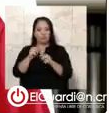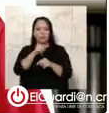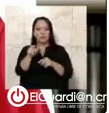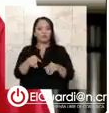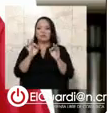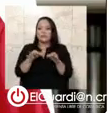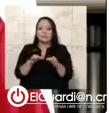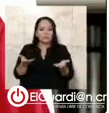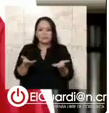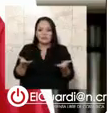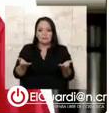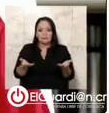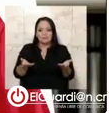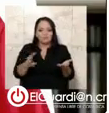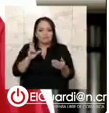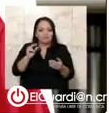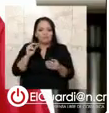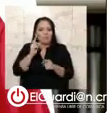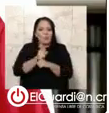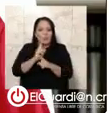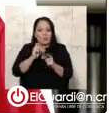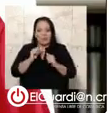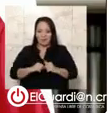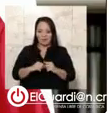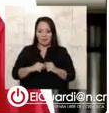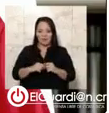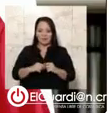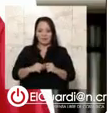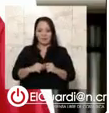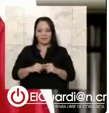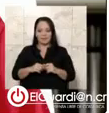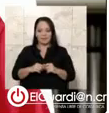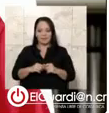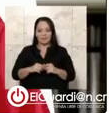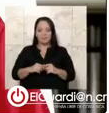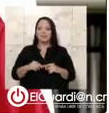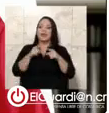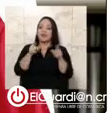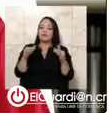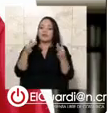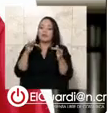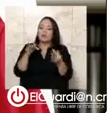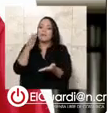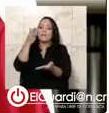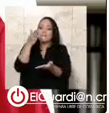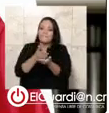tomaron decisiones absolutamente inadecuadas. Han tratado de paralizar el